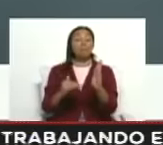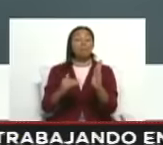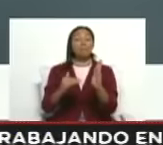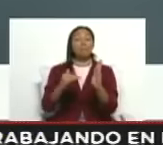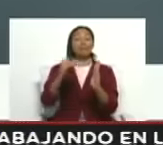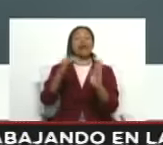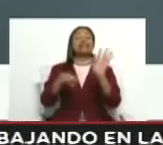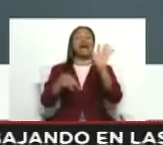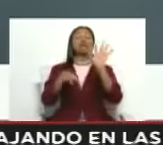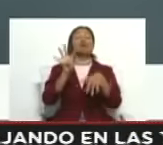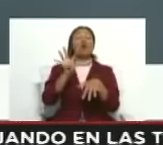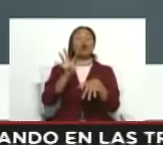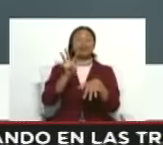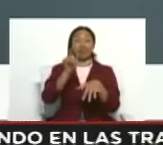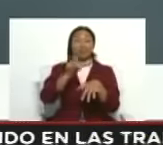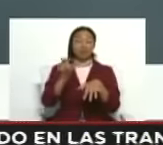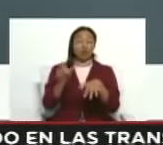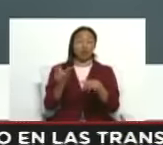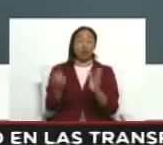más.